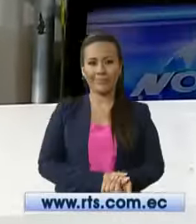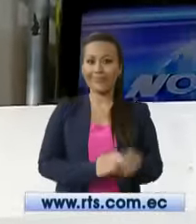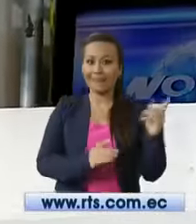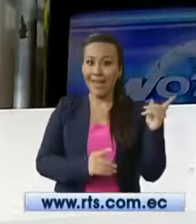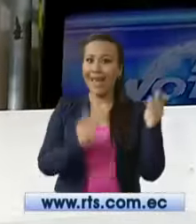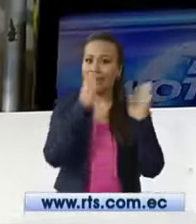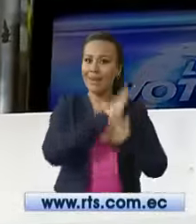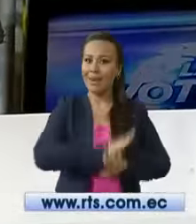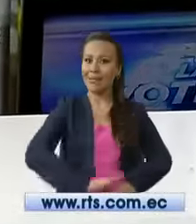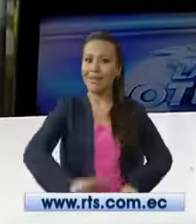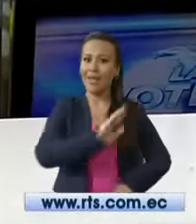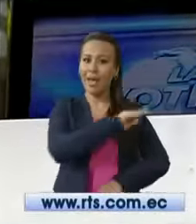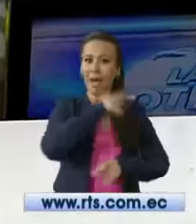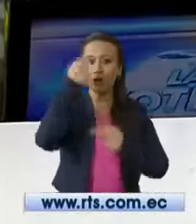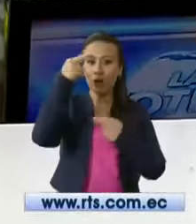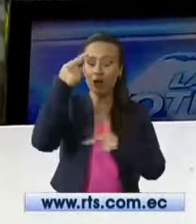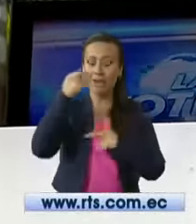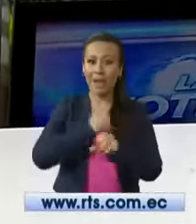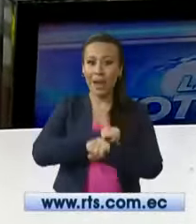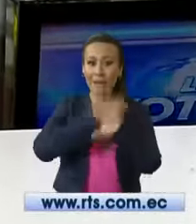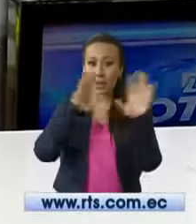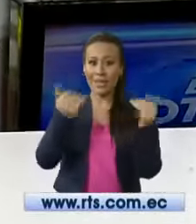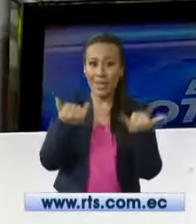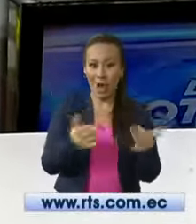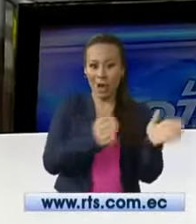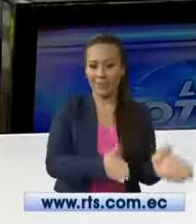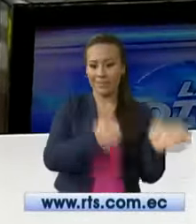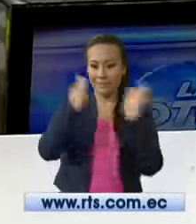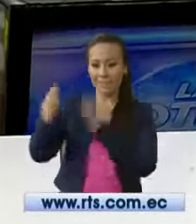Así concluimos, gracias por su sintonía. Lo que sigue, la noticia